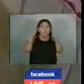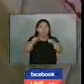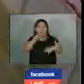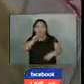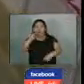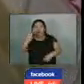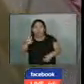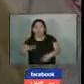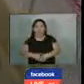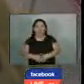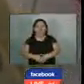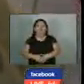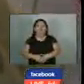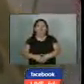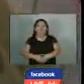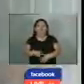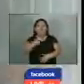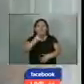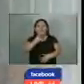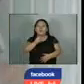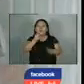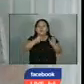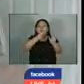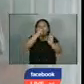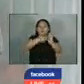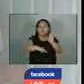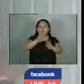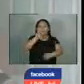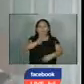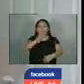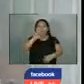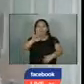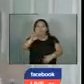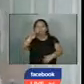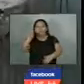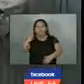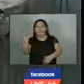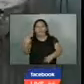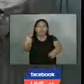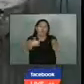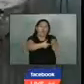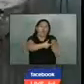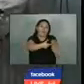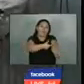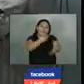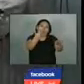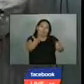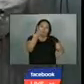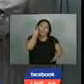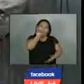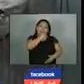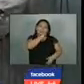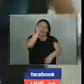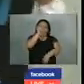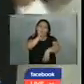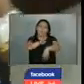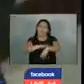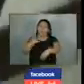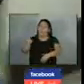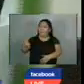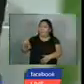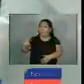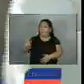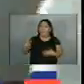años. Además, el informe acumula 232 hospitalizaciones por esta enfermedad.